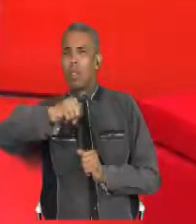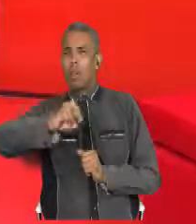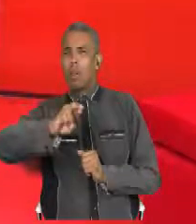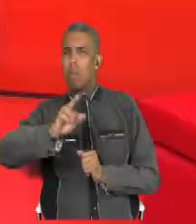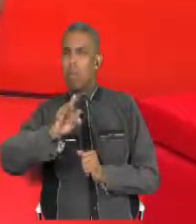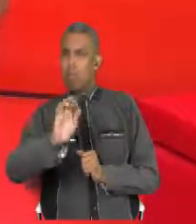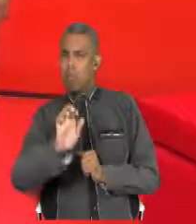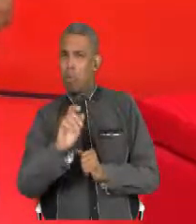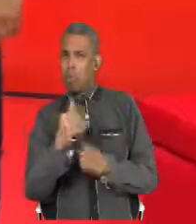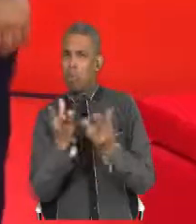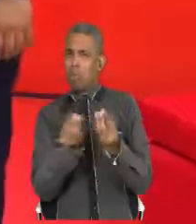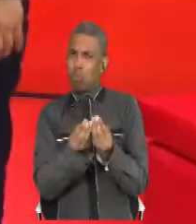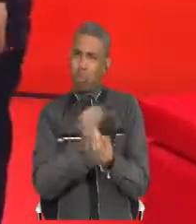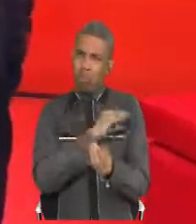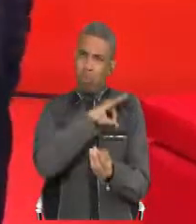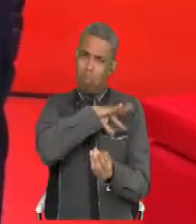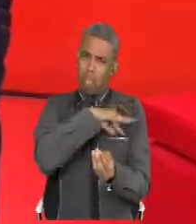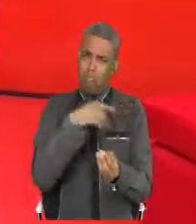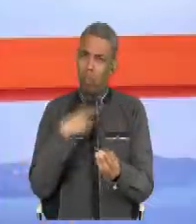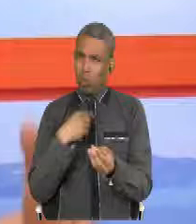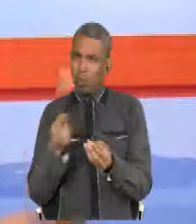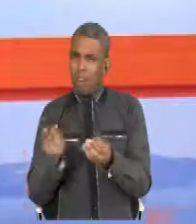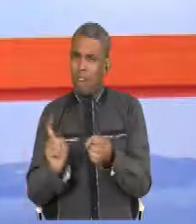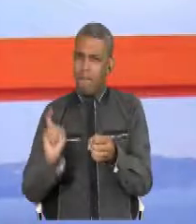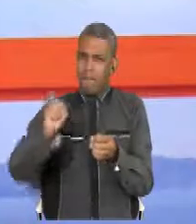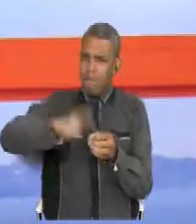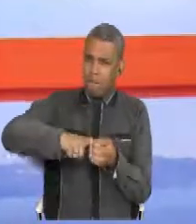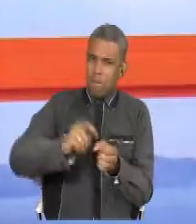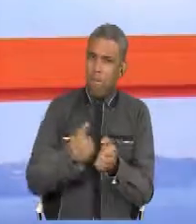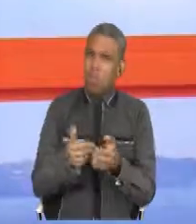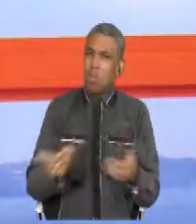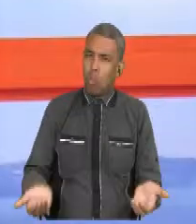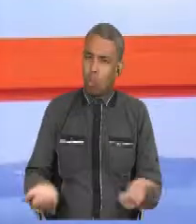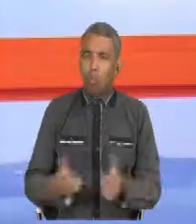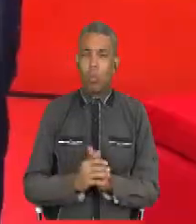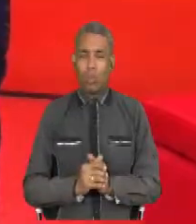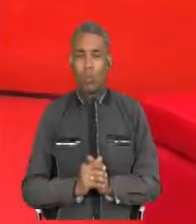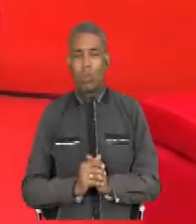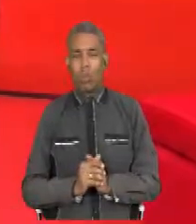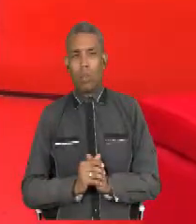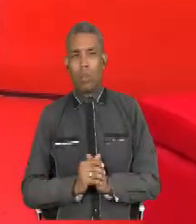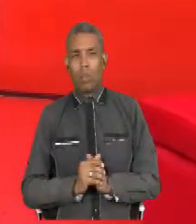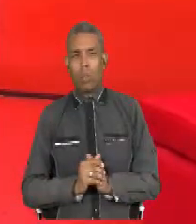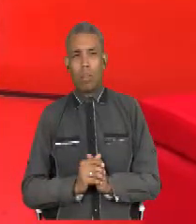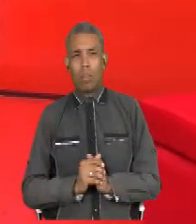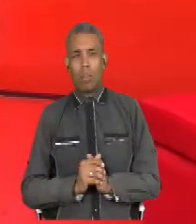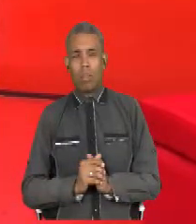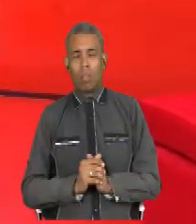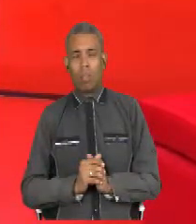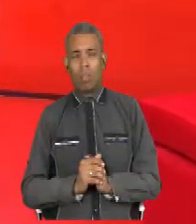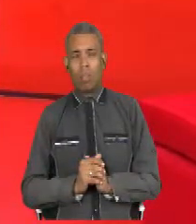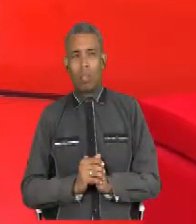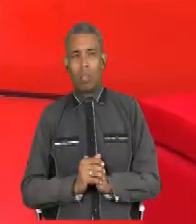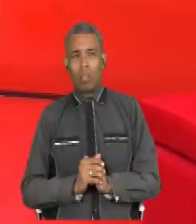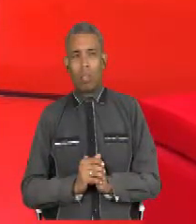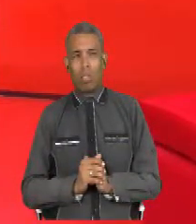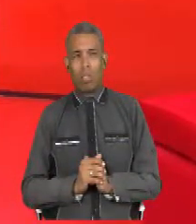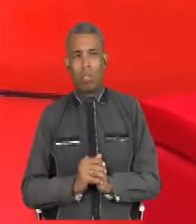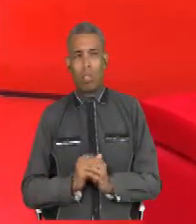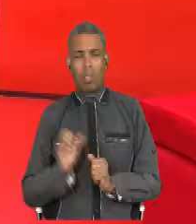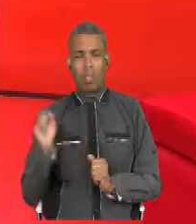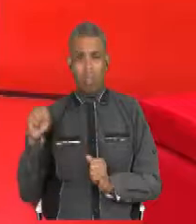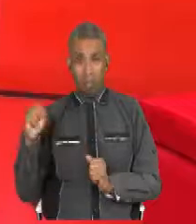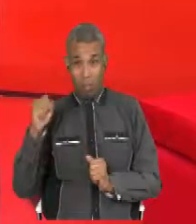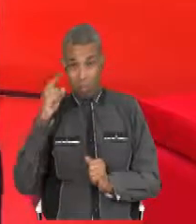con unos chilenos, con una agrupación chilena ya como tal y como proyección musical? Bueno, la verdad que eso fue un proyecto que se inició en la ciudad de Iquique. Éramos